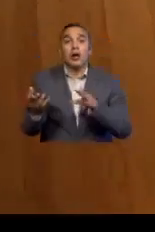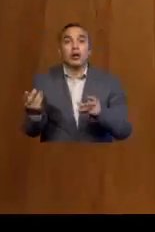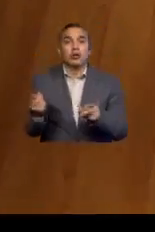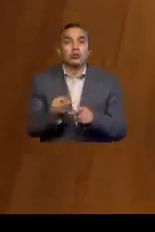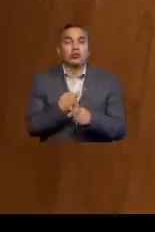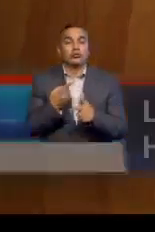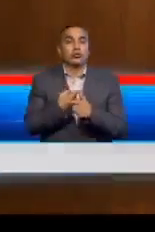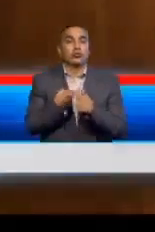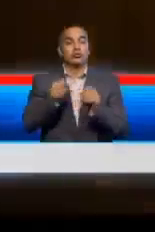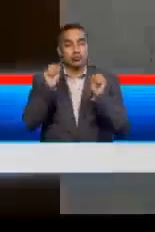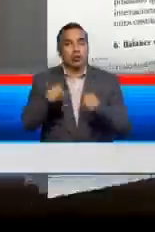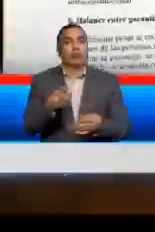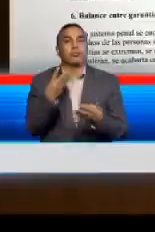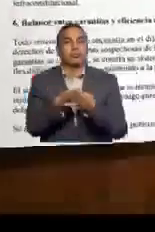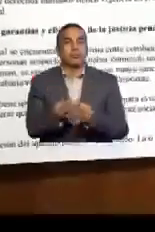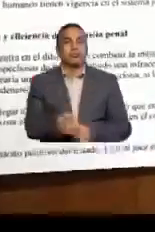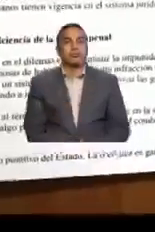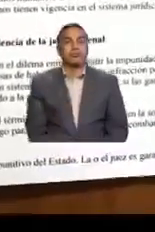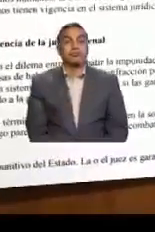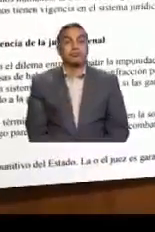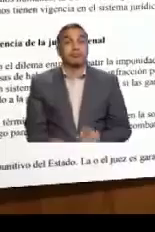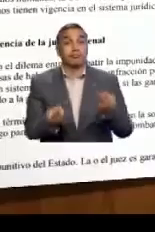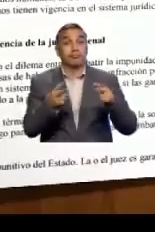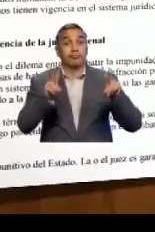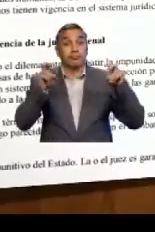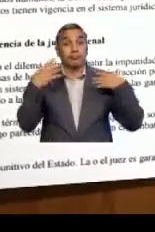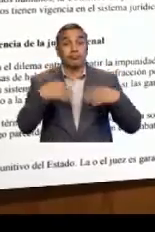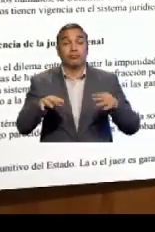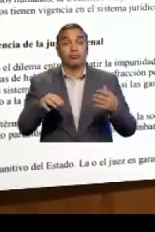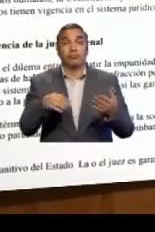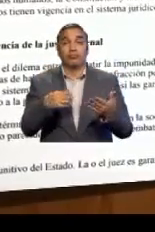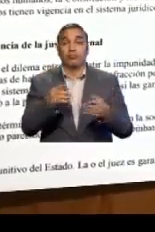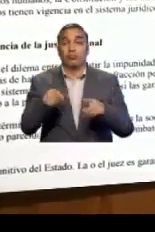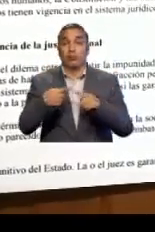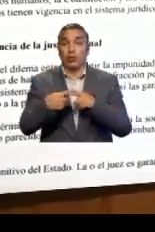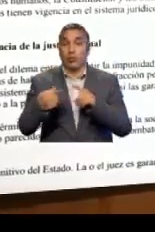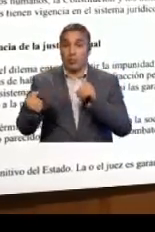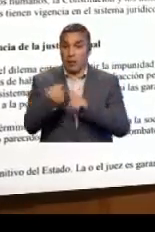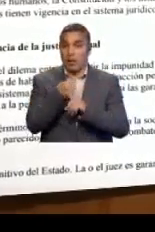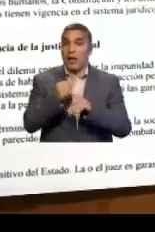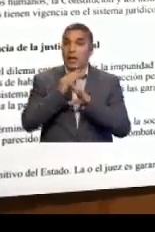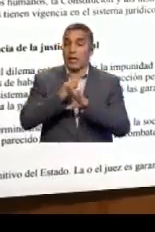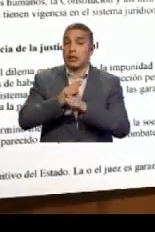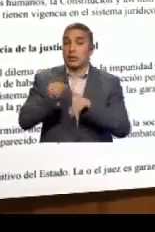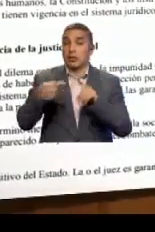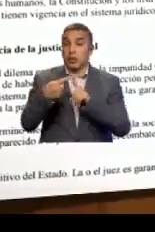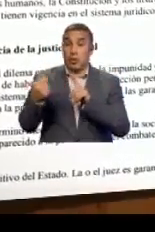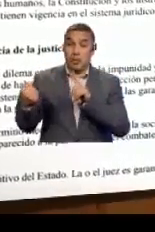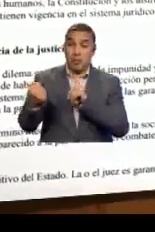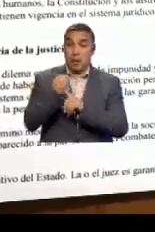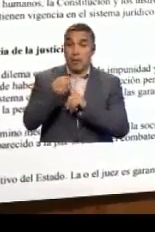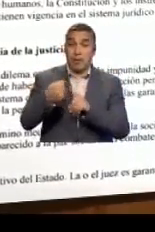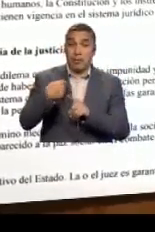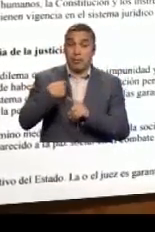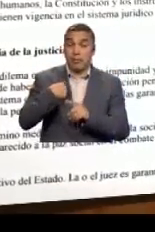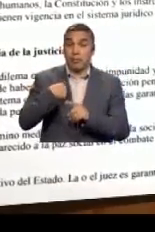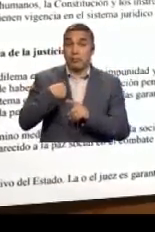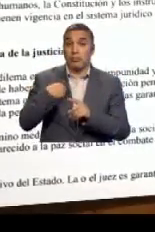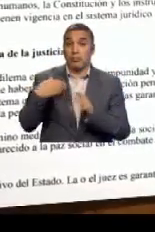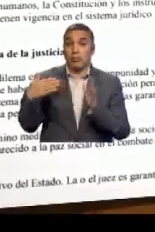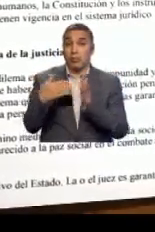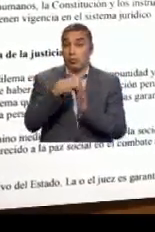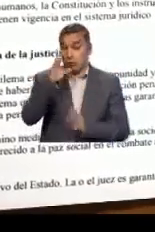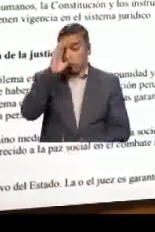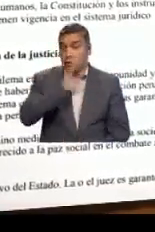Nacional. La norma penal también especifica el delito de ataque o resistencia. Quien con violencia o amenazas actúe en contra de